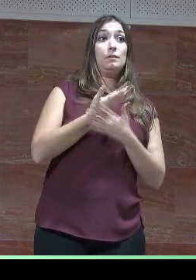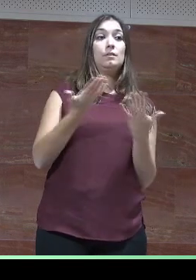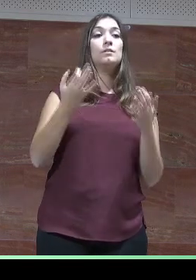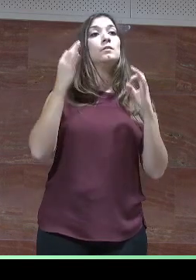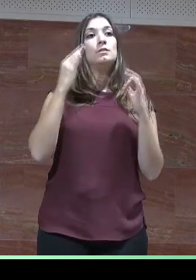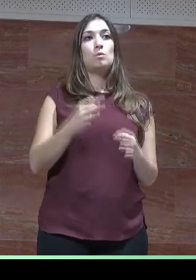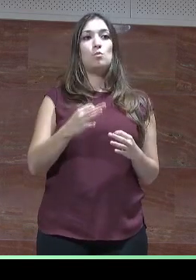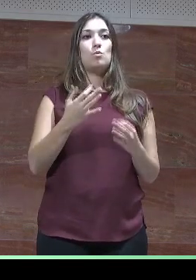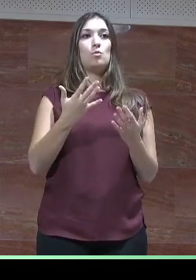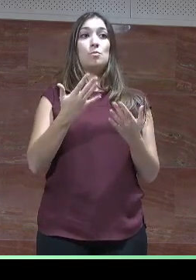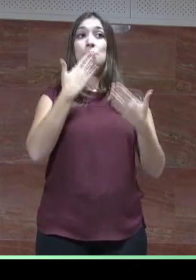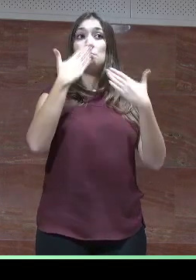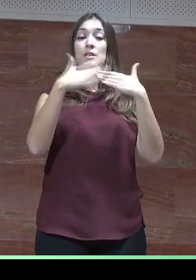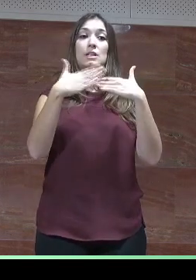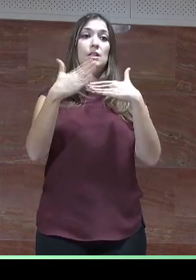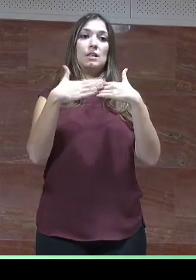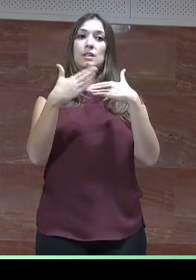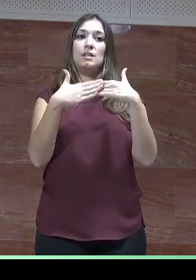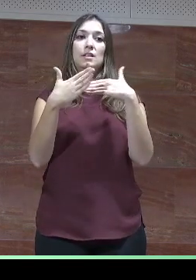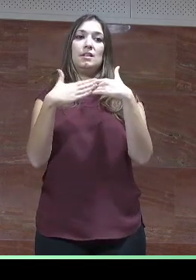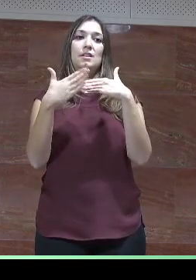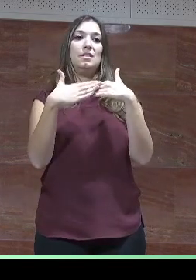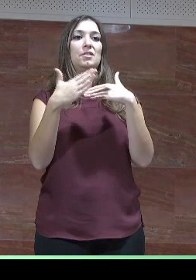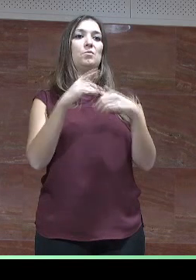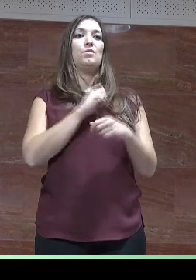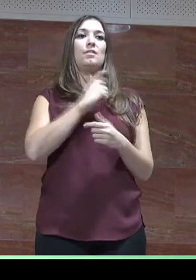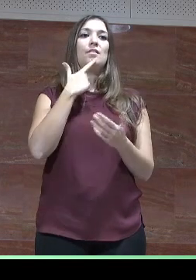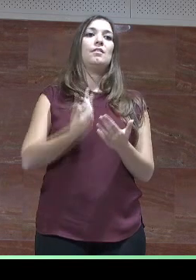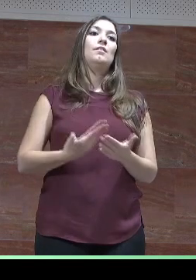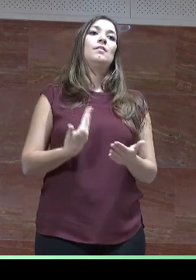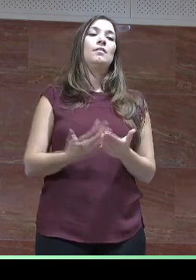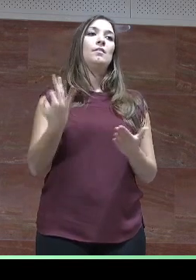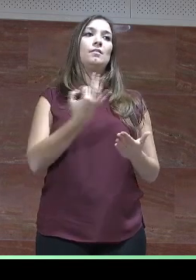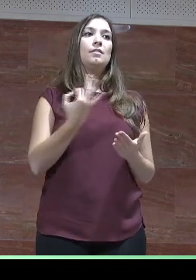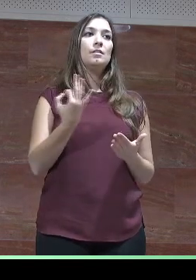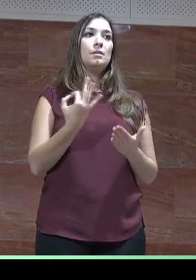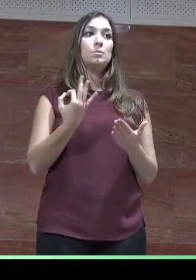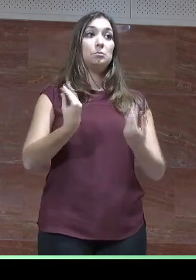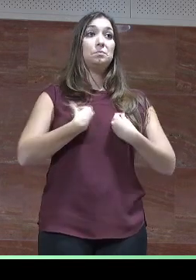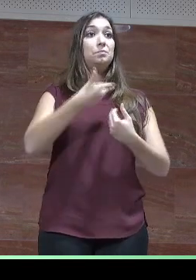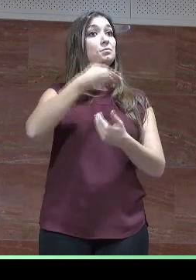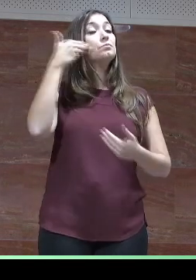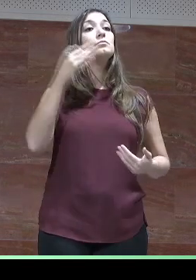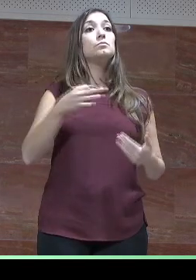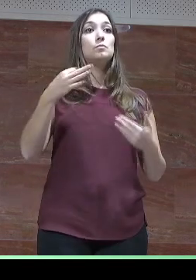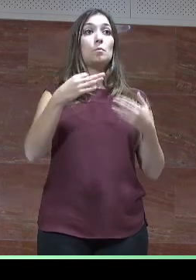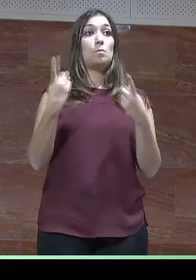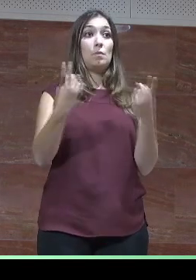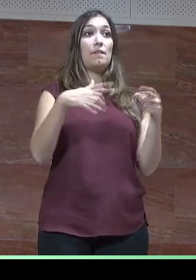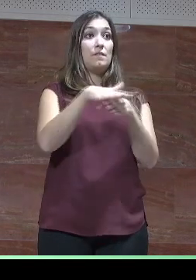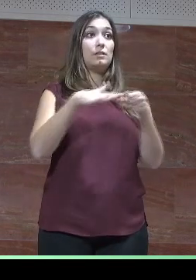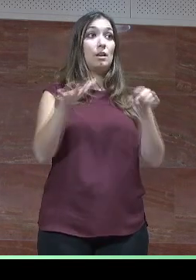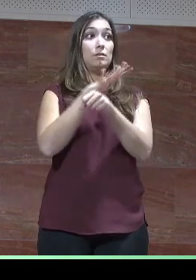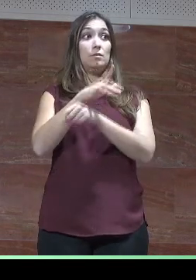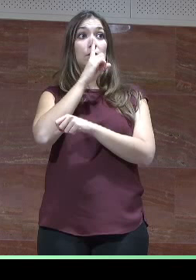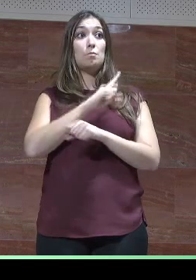va a alcanzar un mínimo como para que nos garantice una vida digna o cubriendo las necesidades